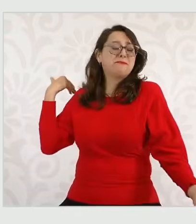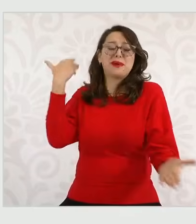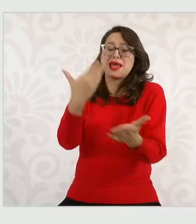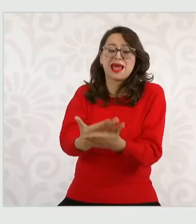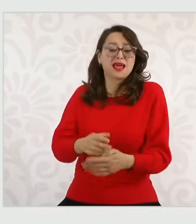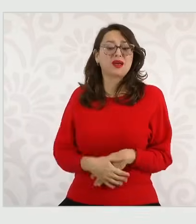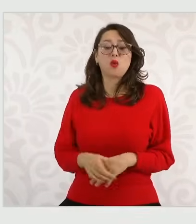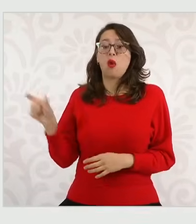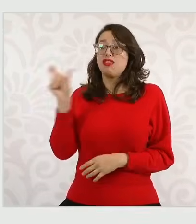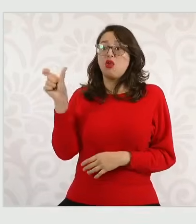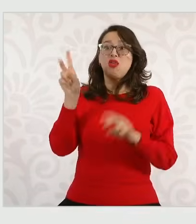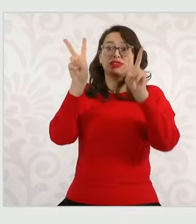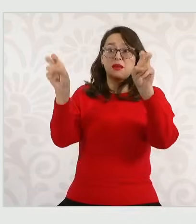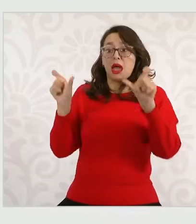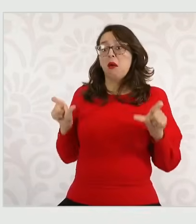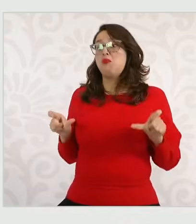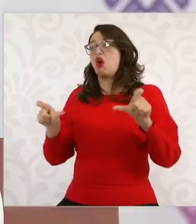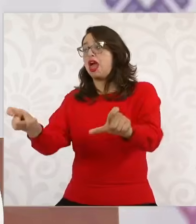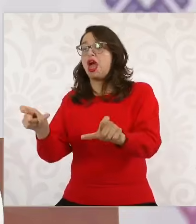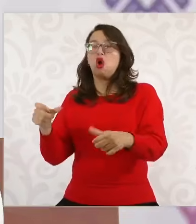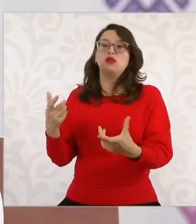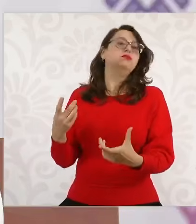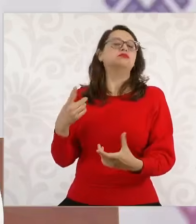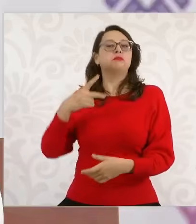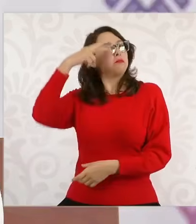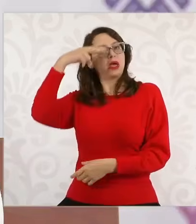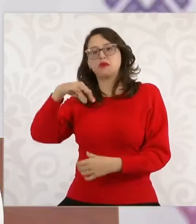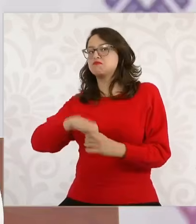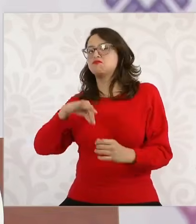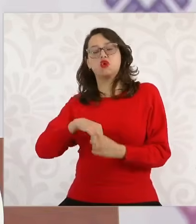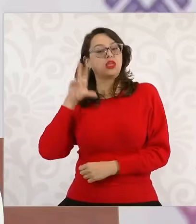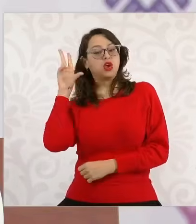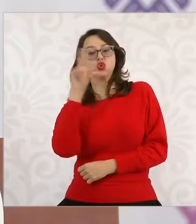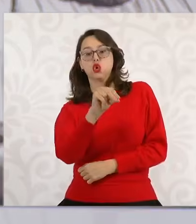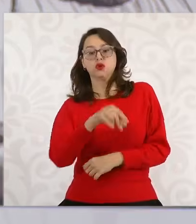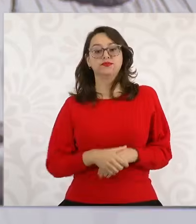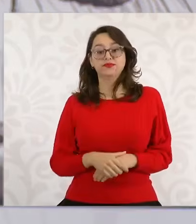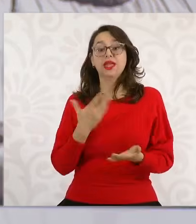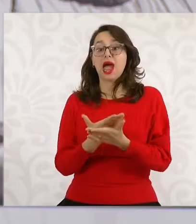Cuba. Hoy se oponen todos los países del mundo,